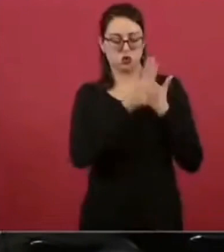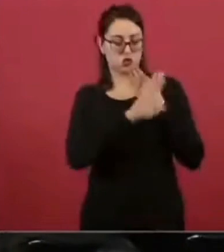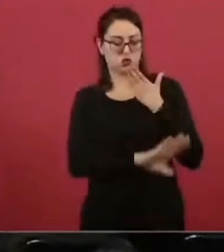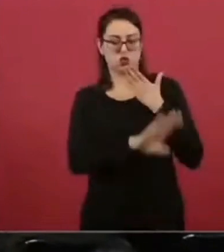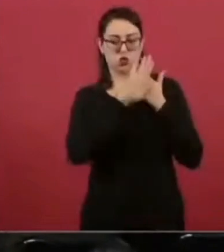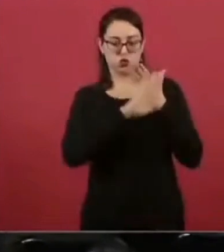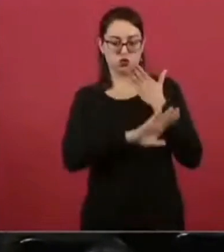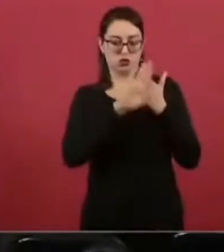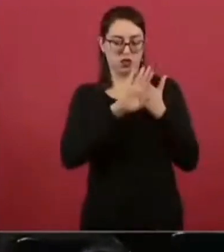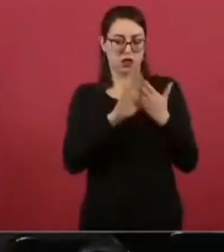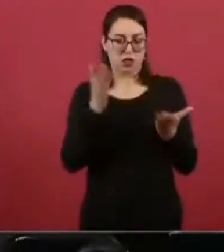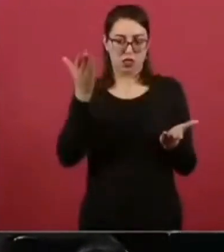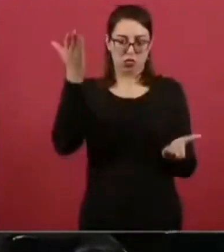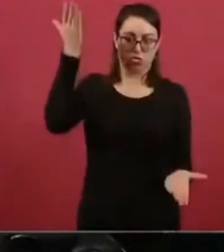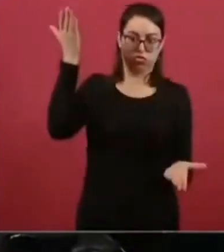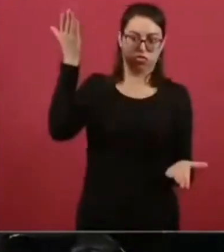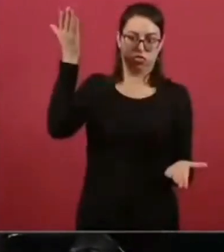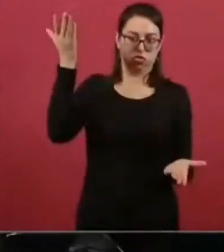No hay equilibrio.